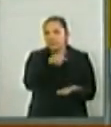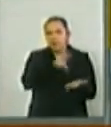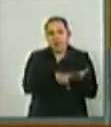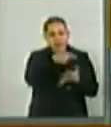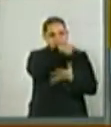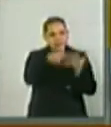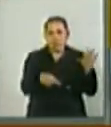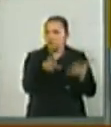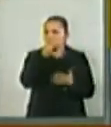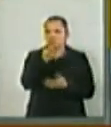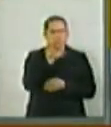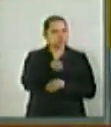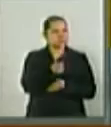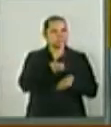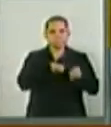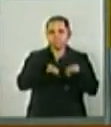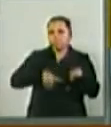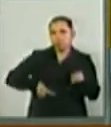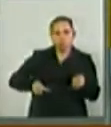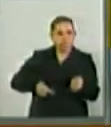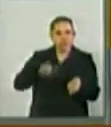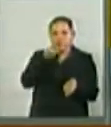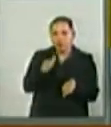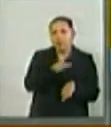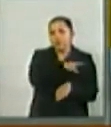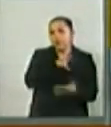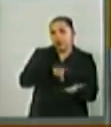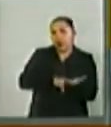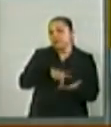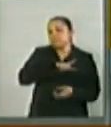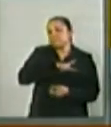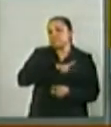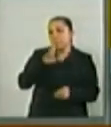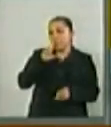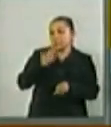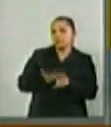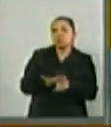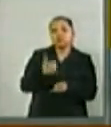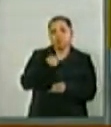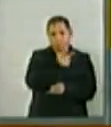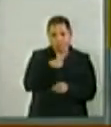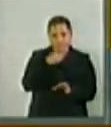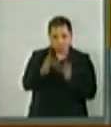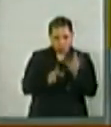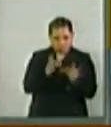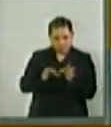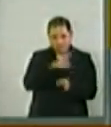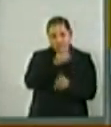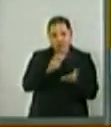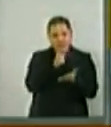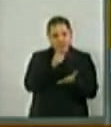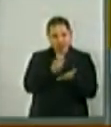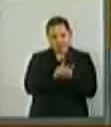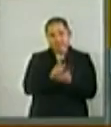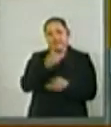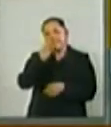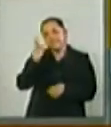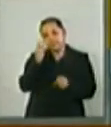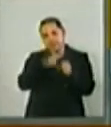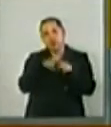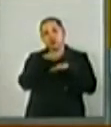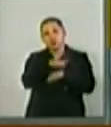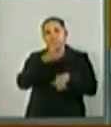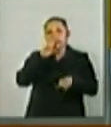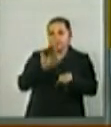empresas los excluyen de las responsabilidades establecidas en la Ley Federal de Responsabilidades